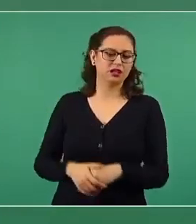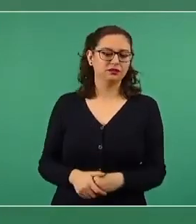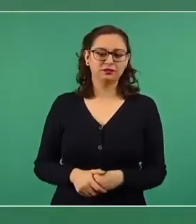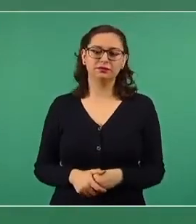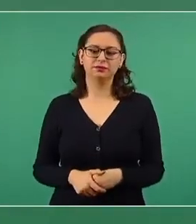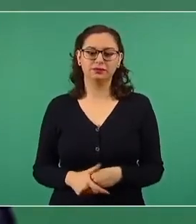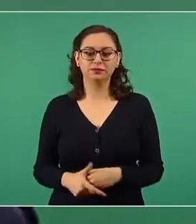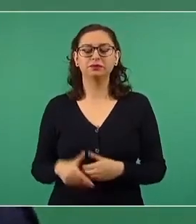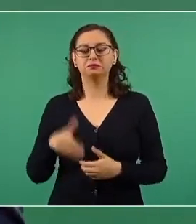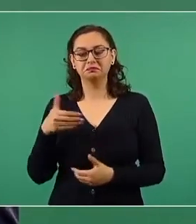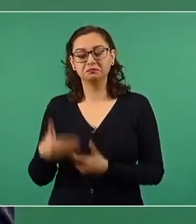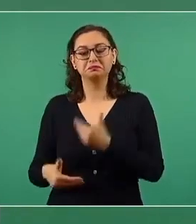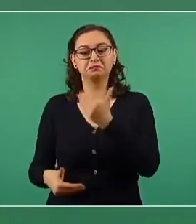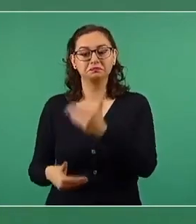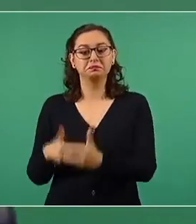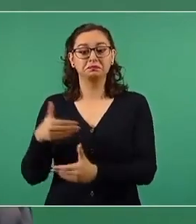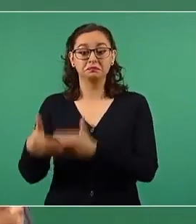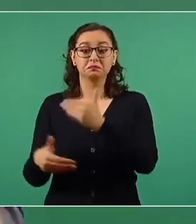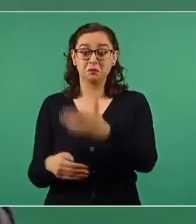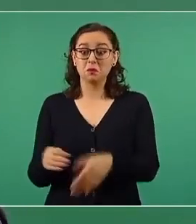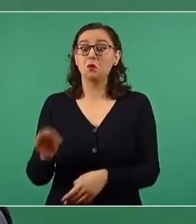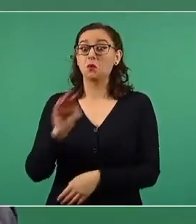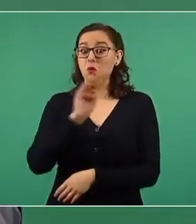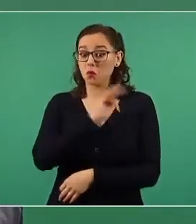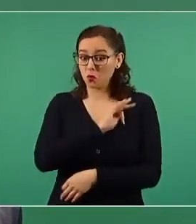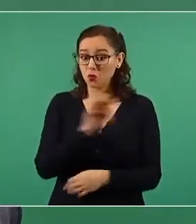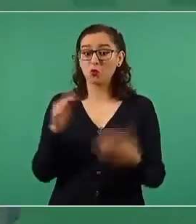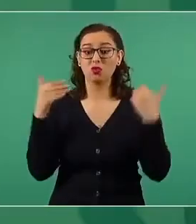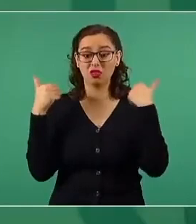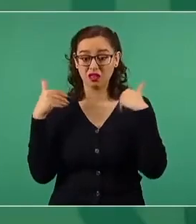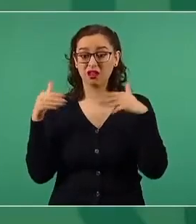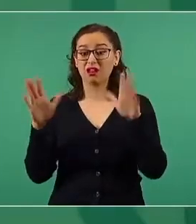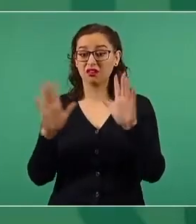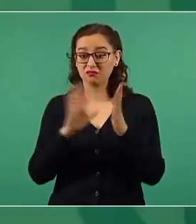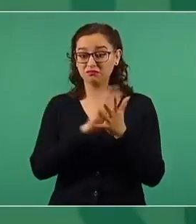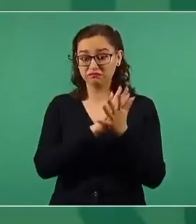y eso lleva pues a